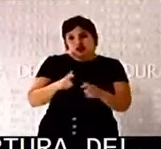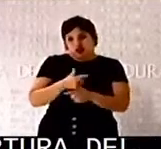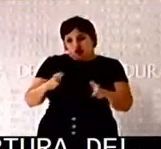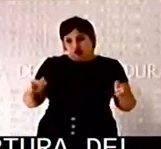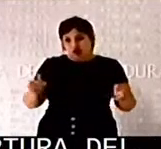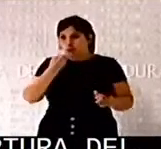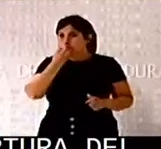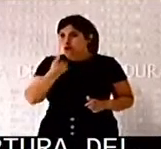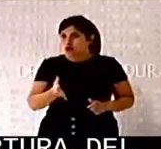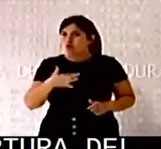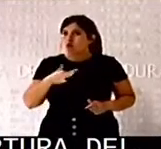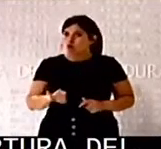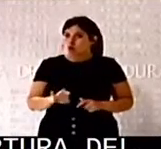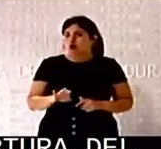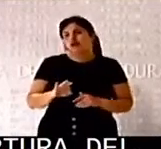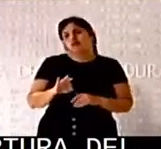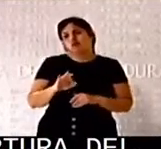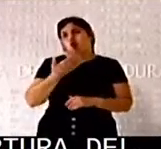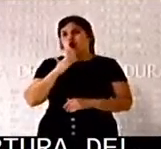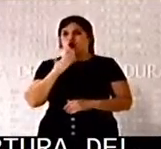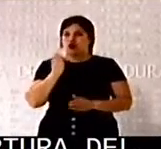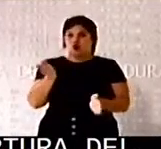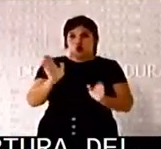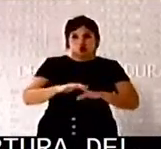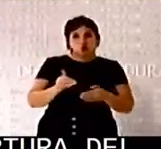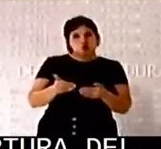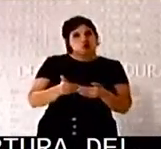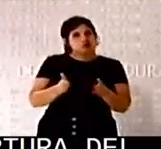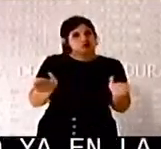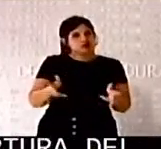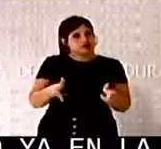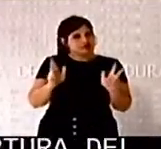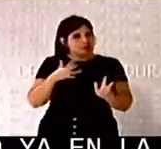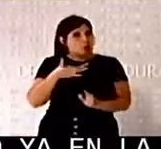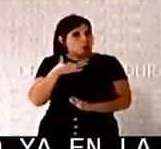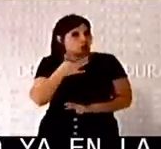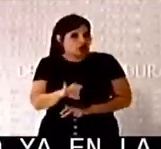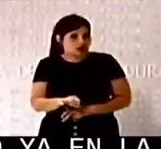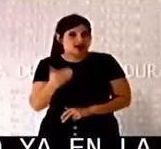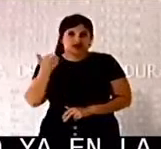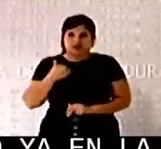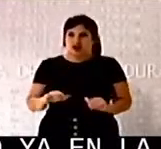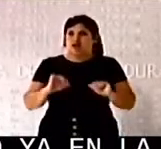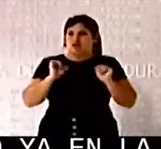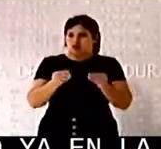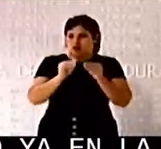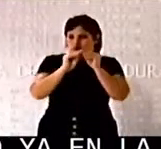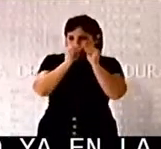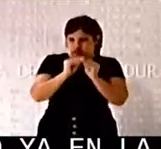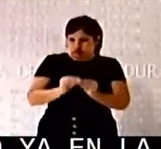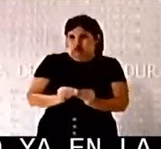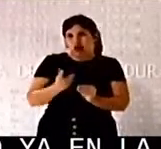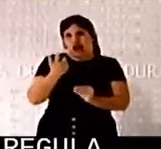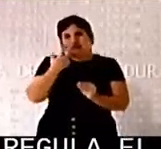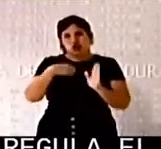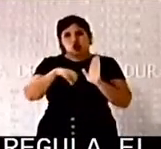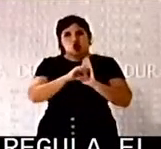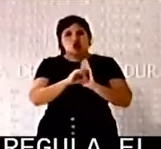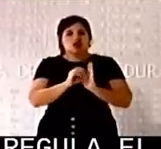nocturno. Bueno, pues se está trabajando ya en la modificación de la orden comunicada que regula el ocio